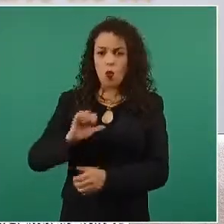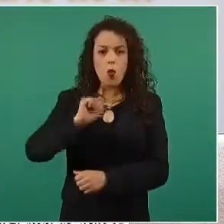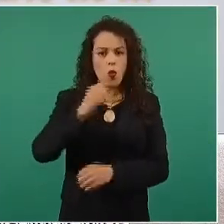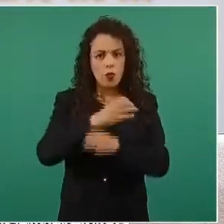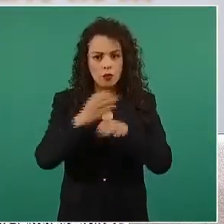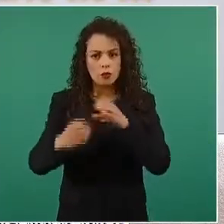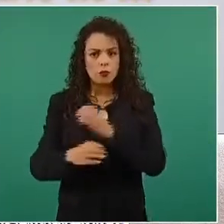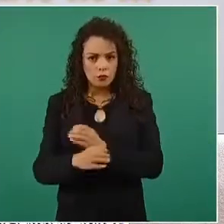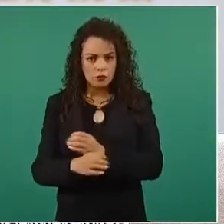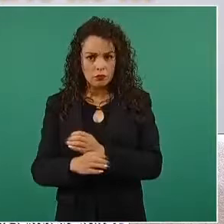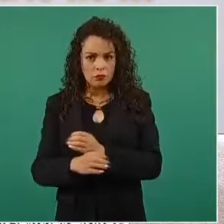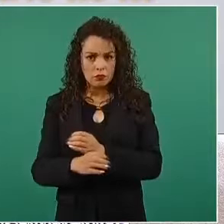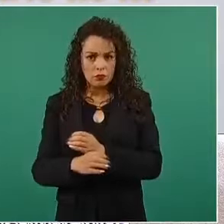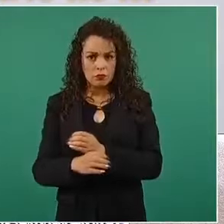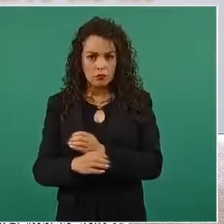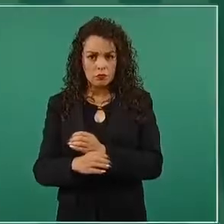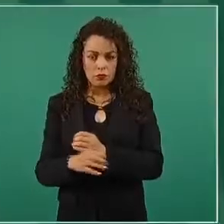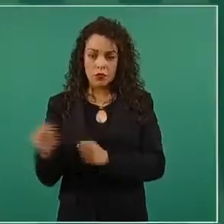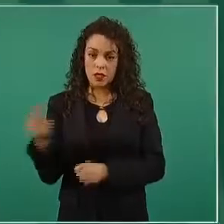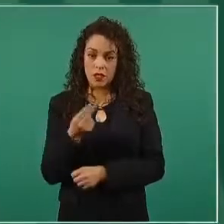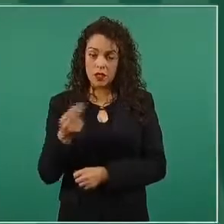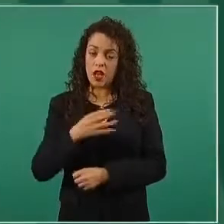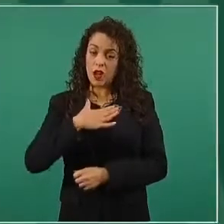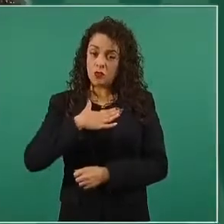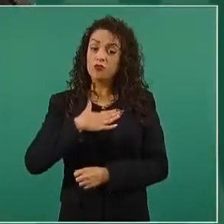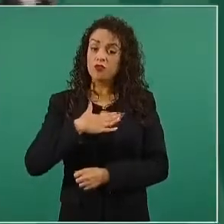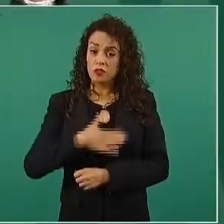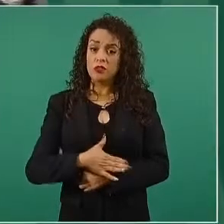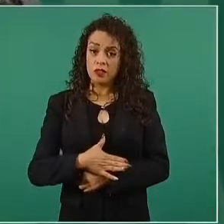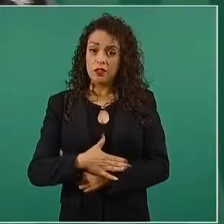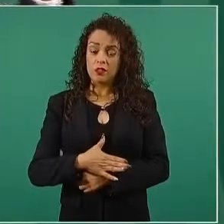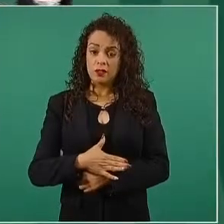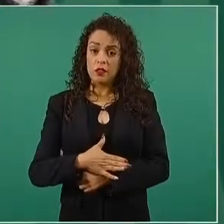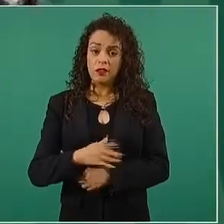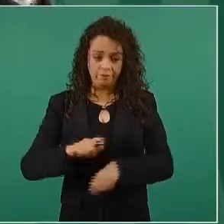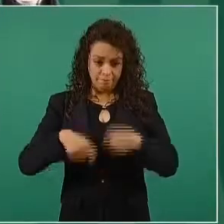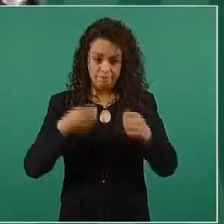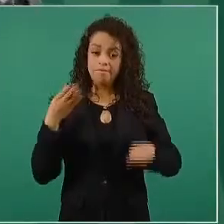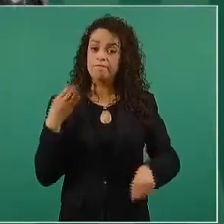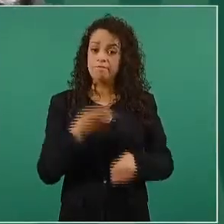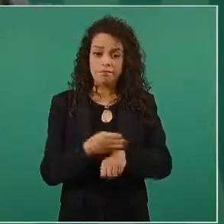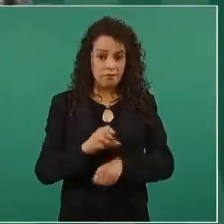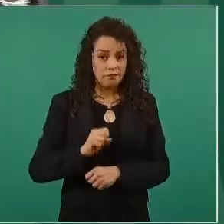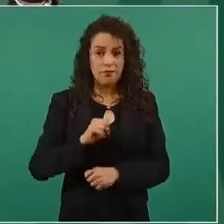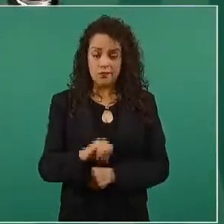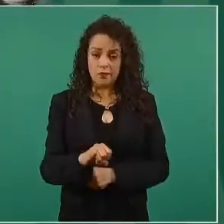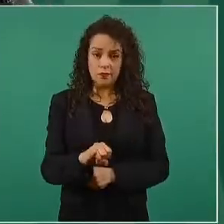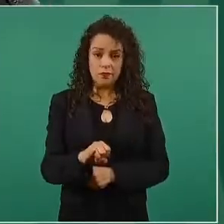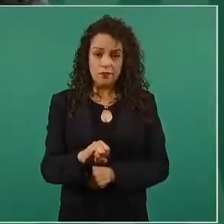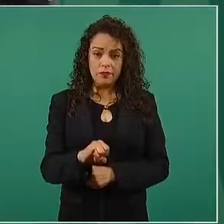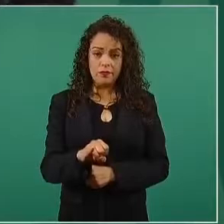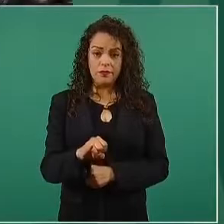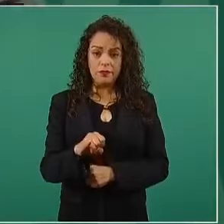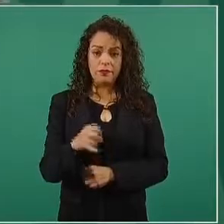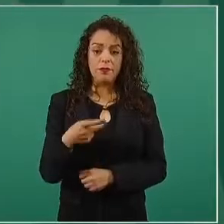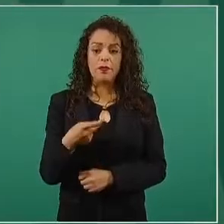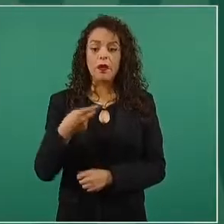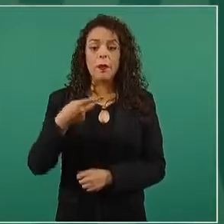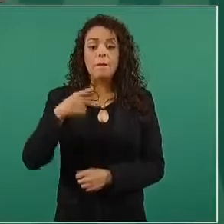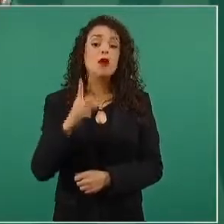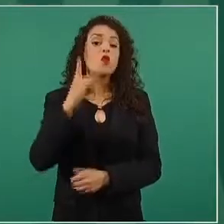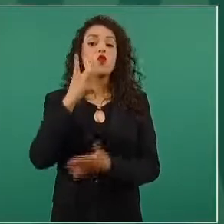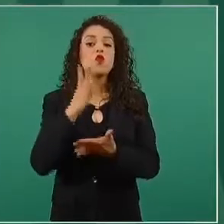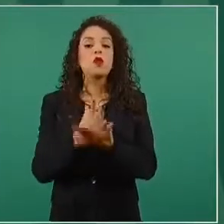impunidad. Pero no es un asunto solo de, a ver, ¿a quién le compete